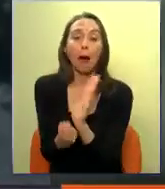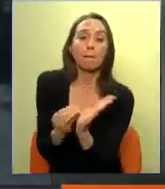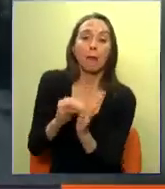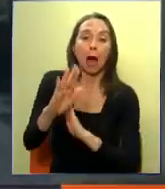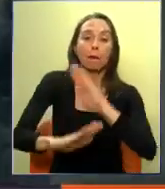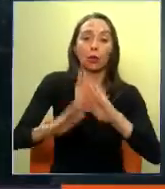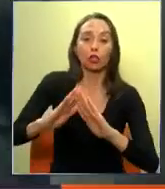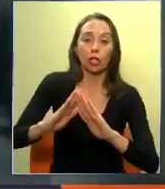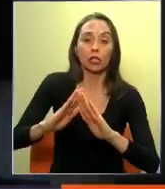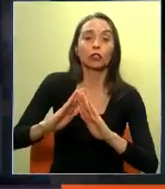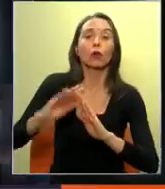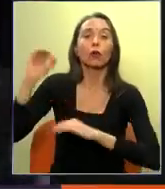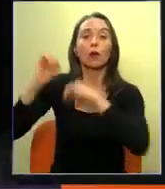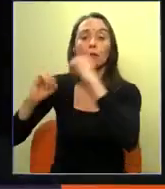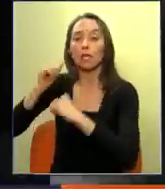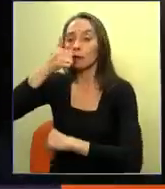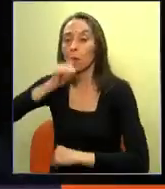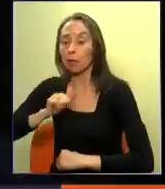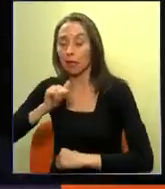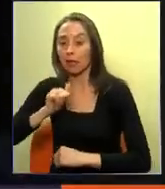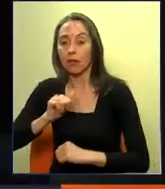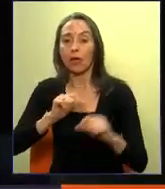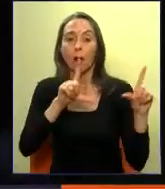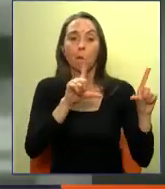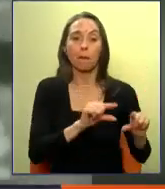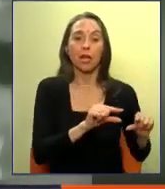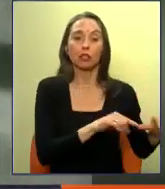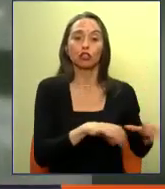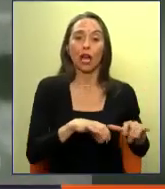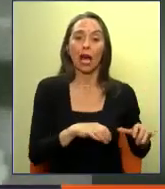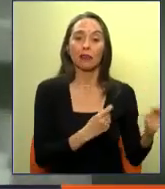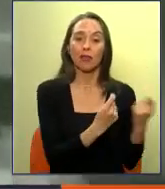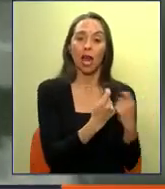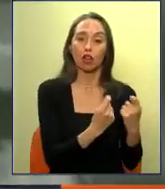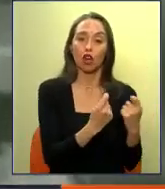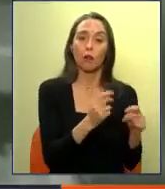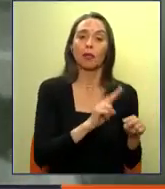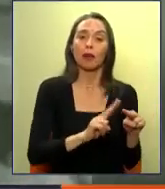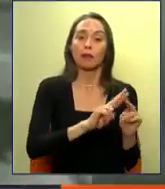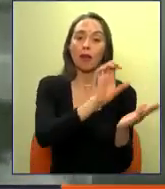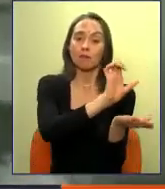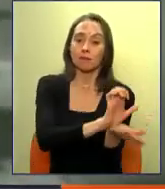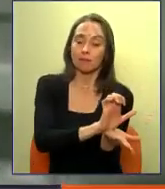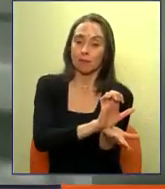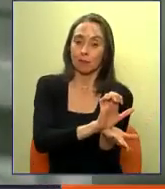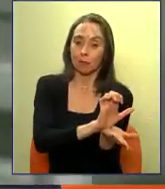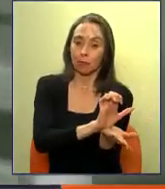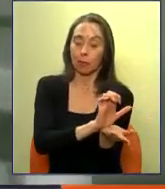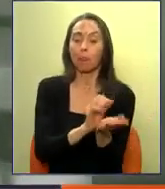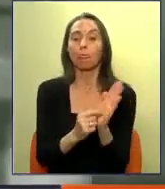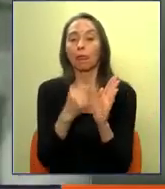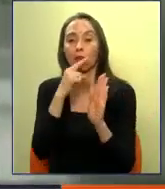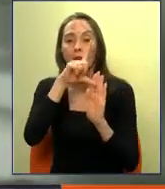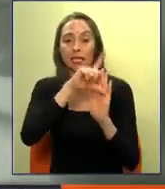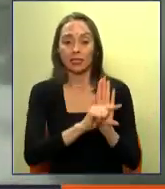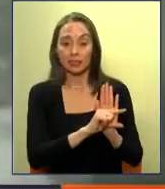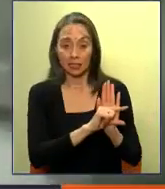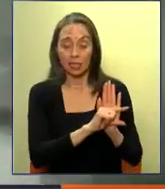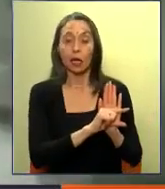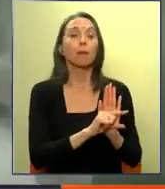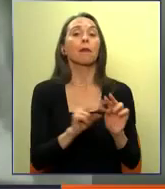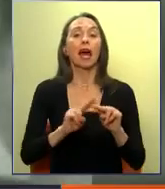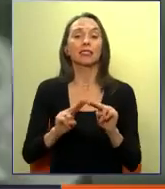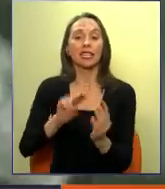las iniciativas privadas y una restricción a actividades económicas del Estado. La restringe porque para poder actuar como